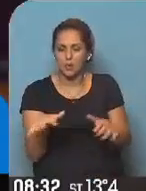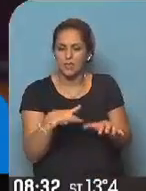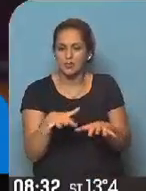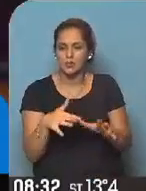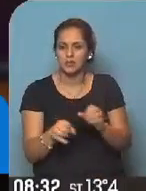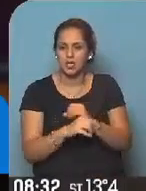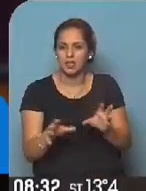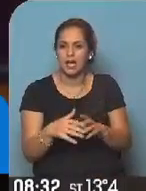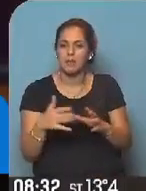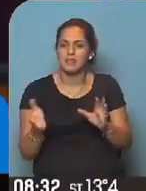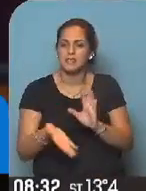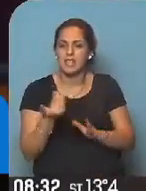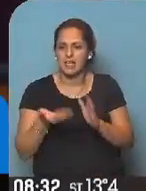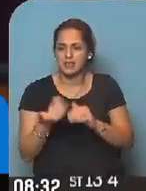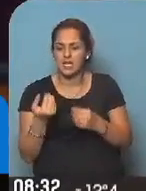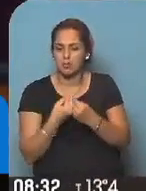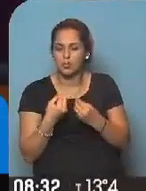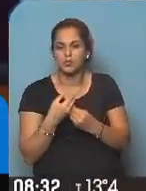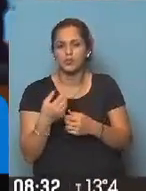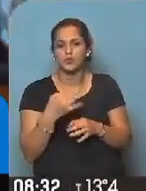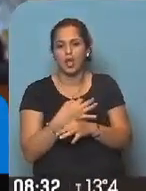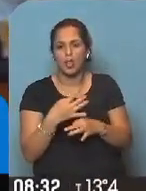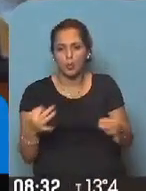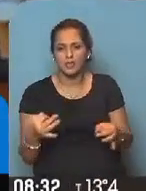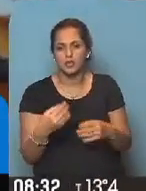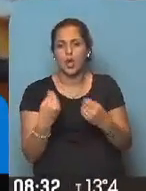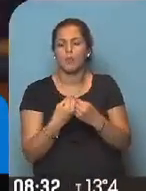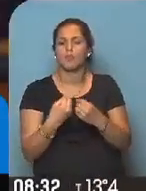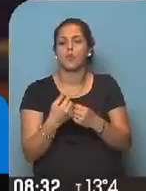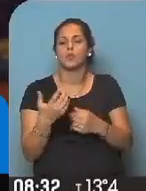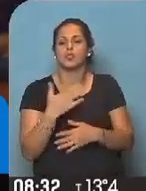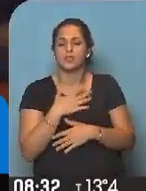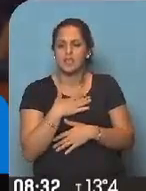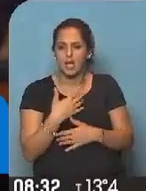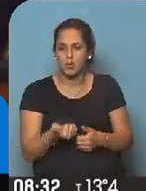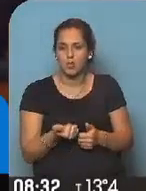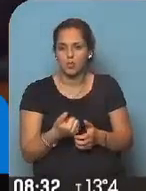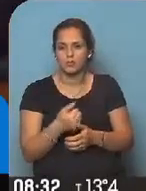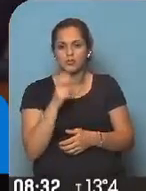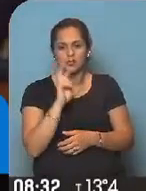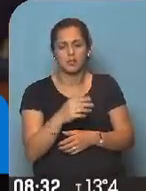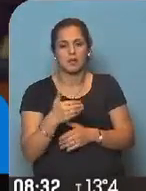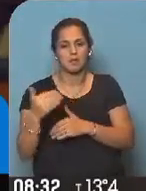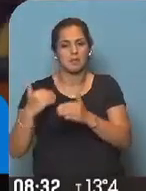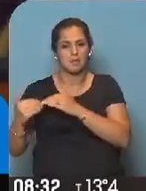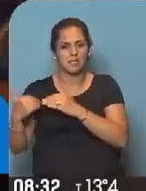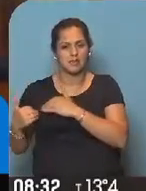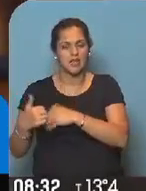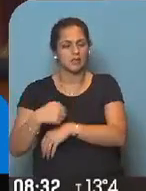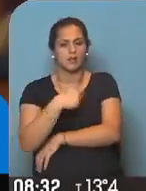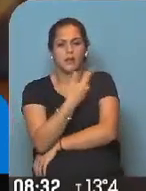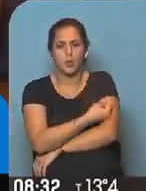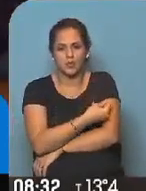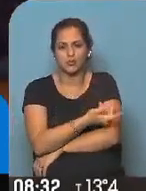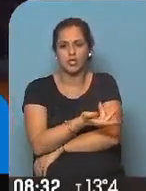recorta mucho educación mucho salud si hay algo que es un problema es que estamos diciendo para atrás con el calendario vacunación si